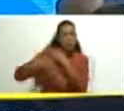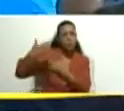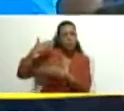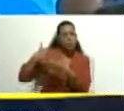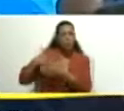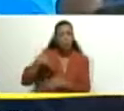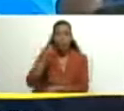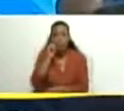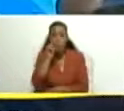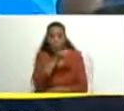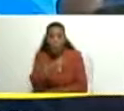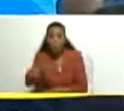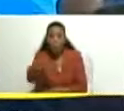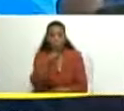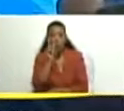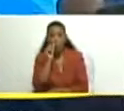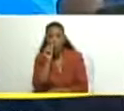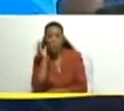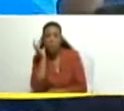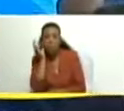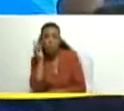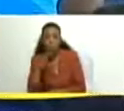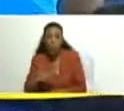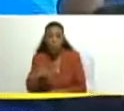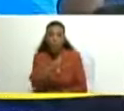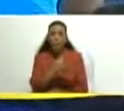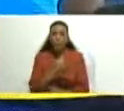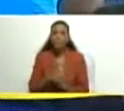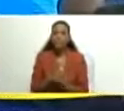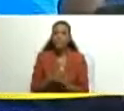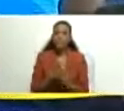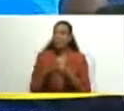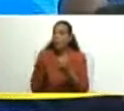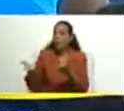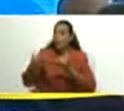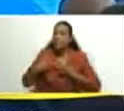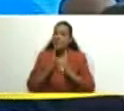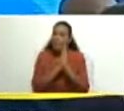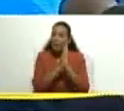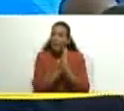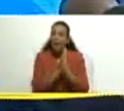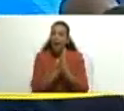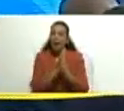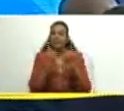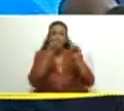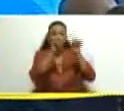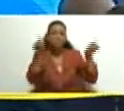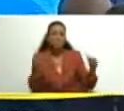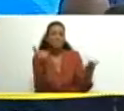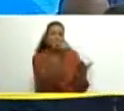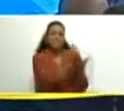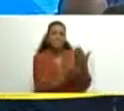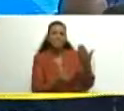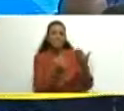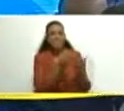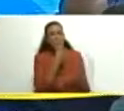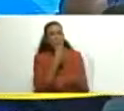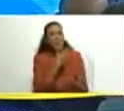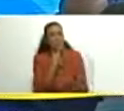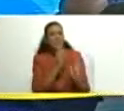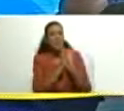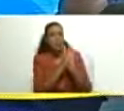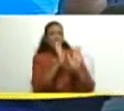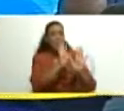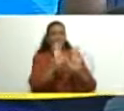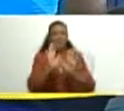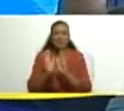muchachas y muchachos, ya vamos a recibir todos esos regalos. Mire, trajeron ese cuadro tan bello, ¿eh? ¿Ah?